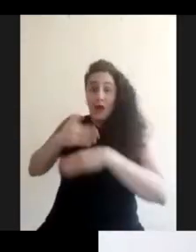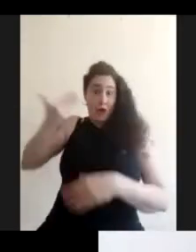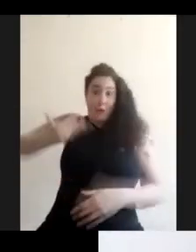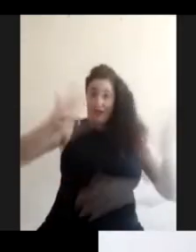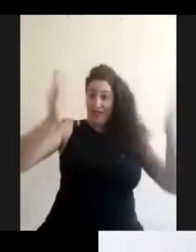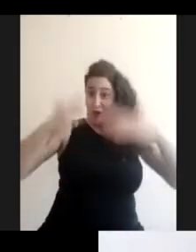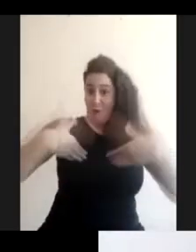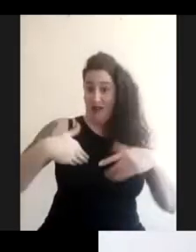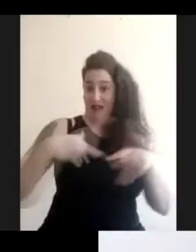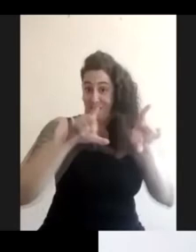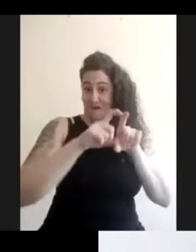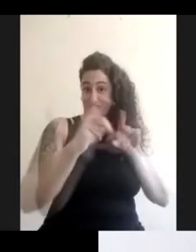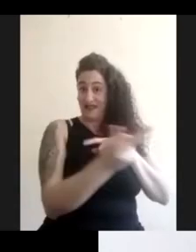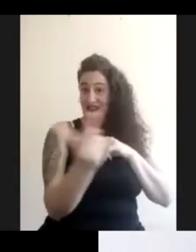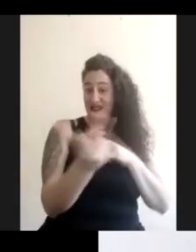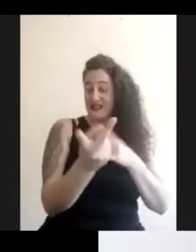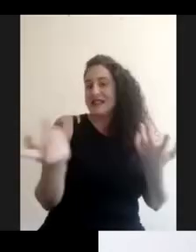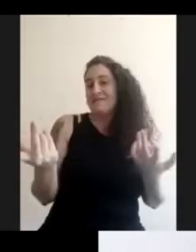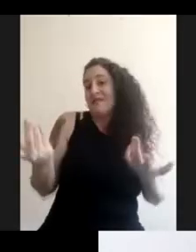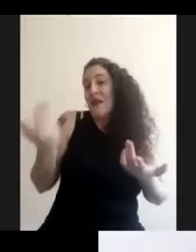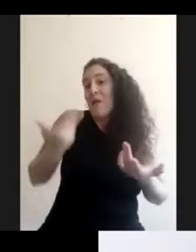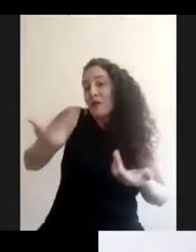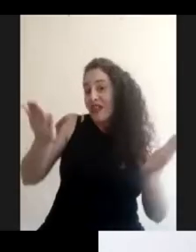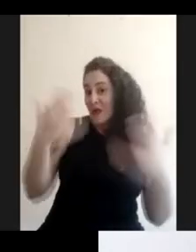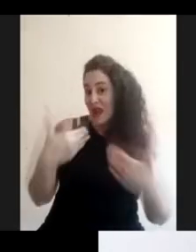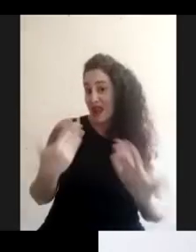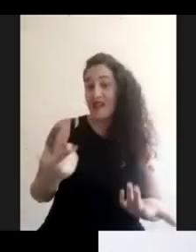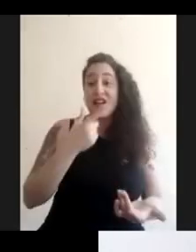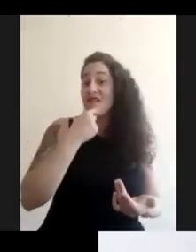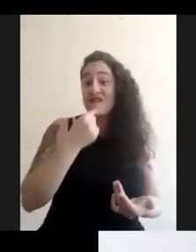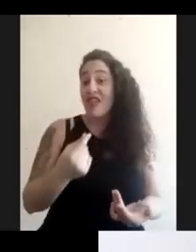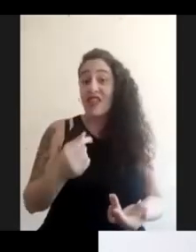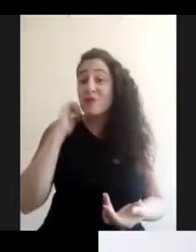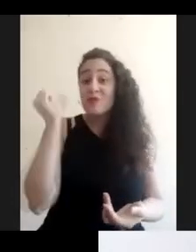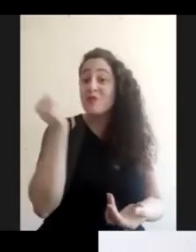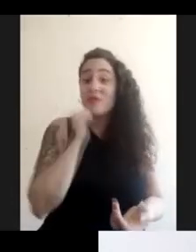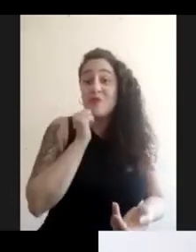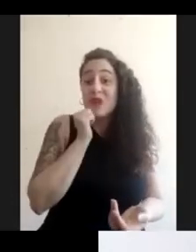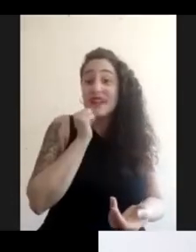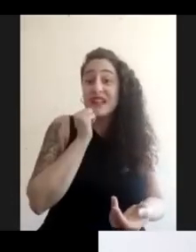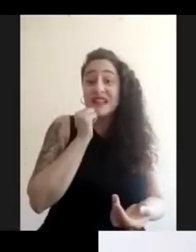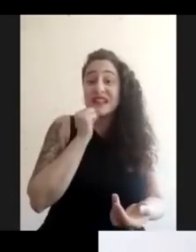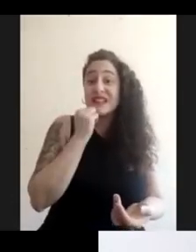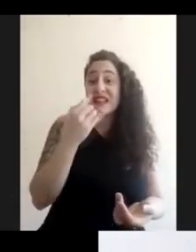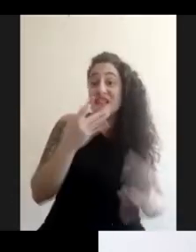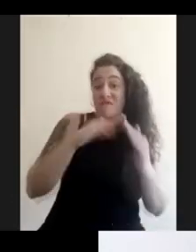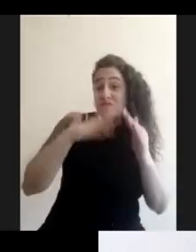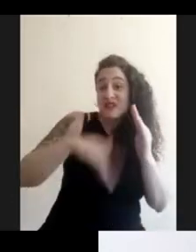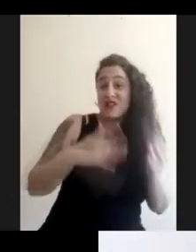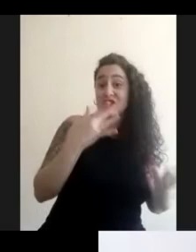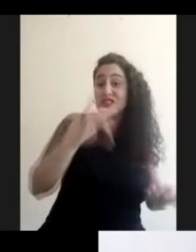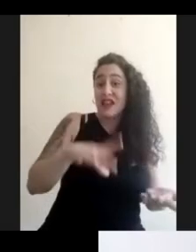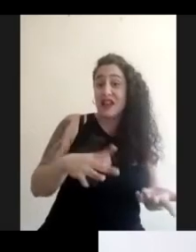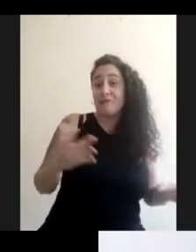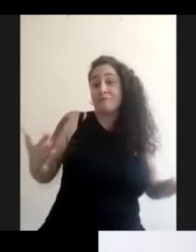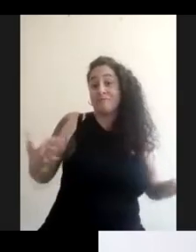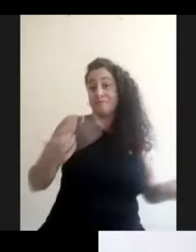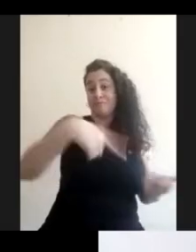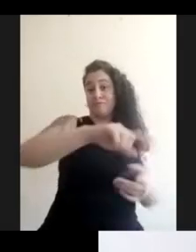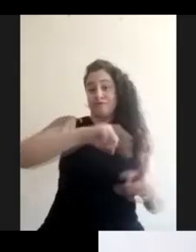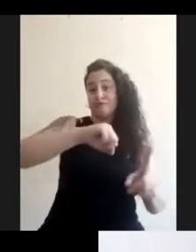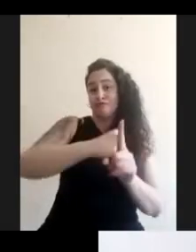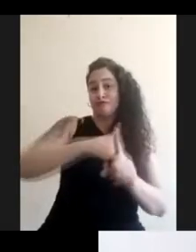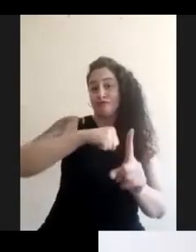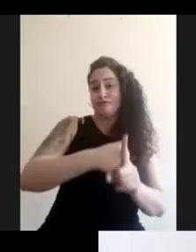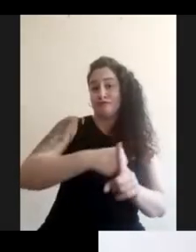fácil que el que menos puede protestar, a lo mejor el que tiene menos capacidad de protesta, lo estás machacando y